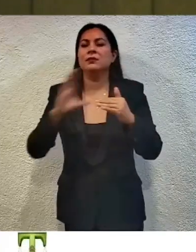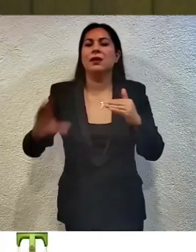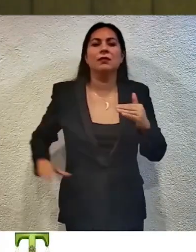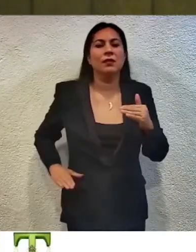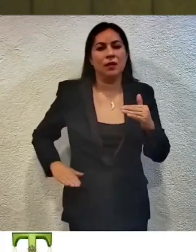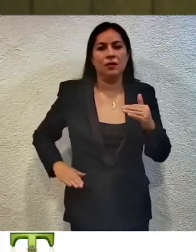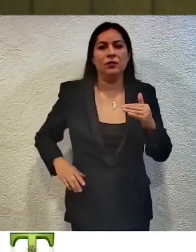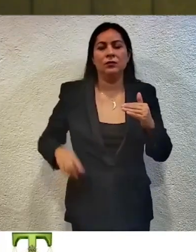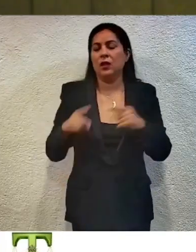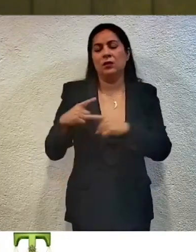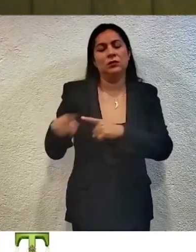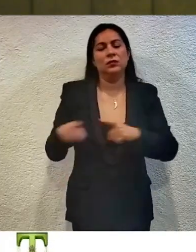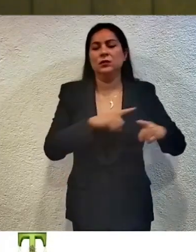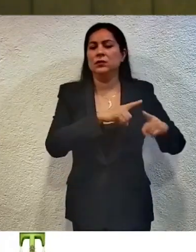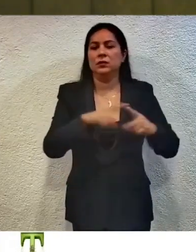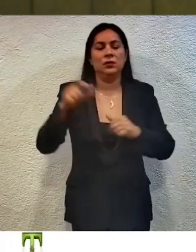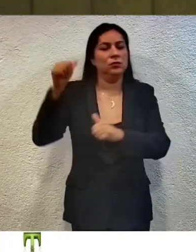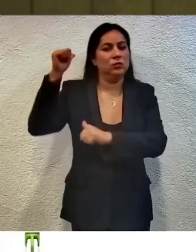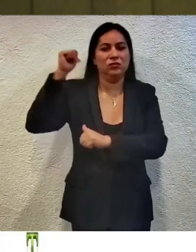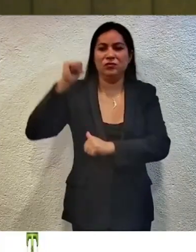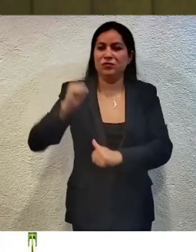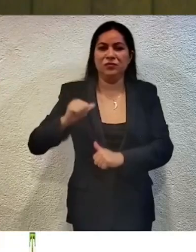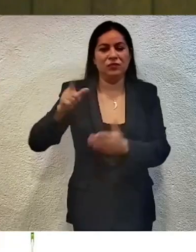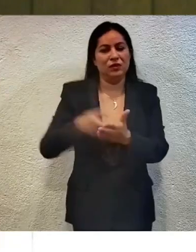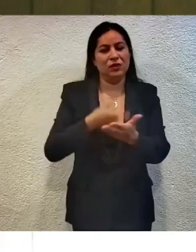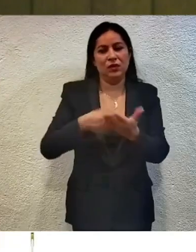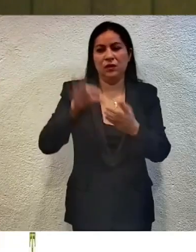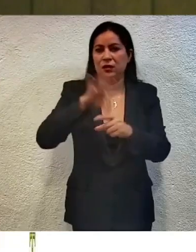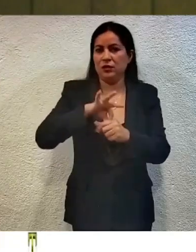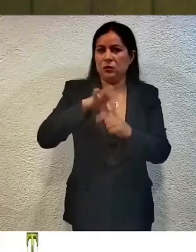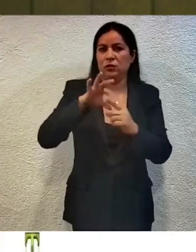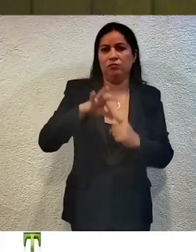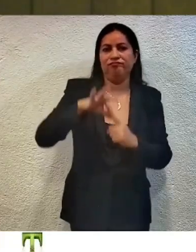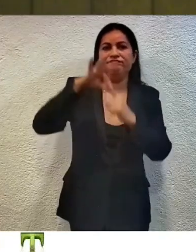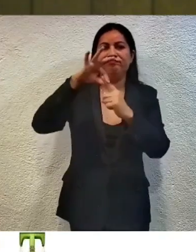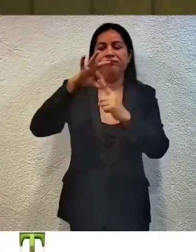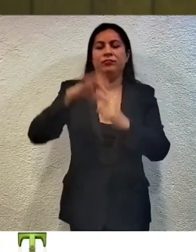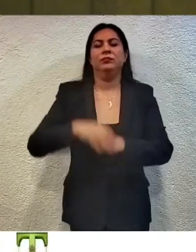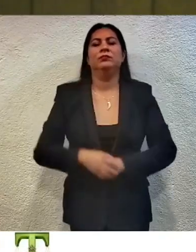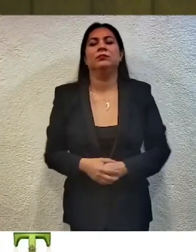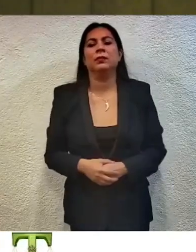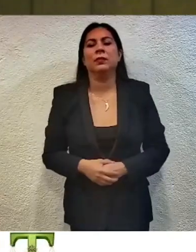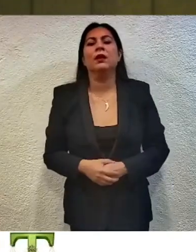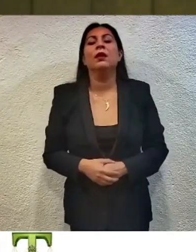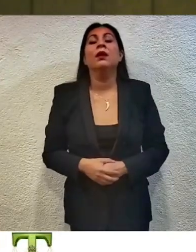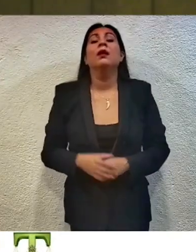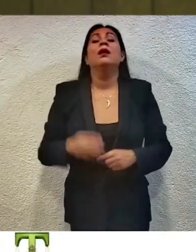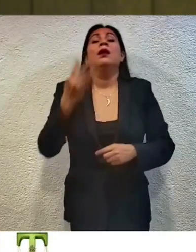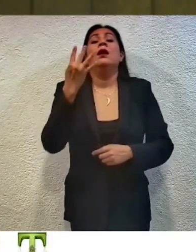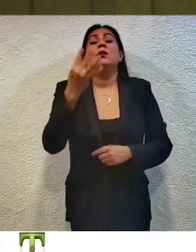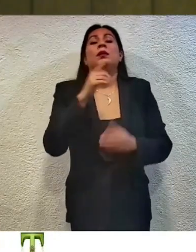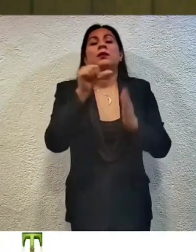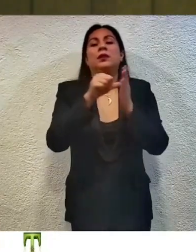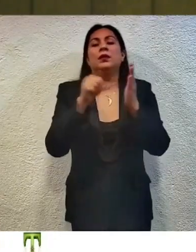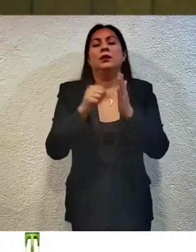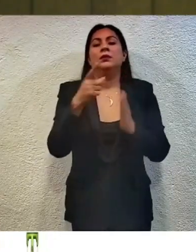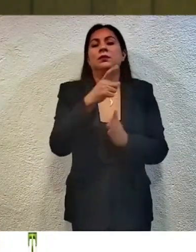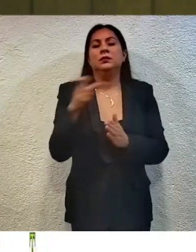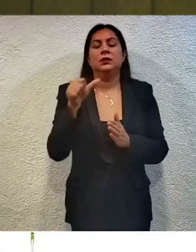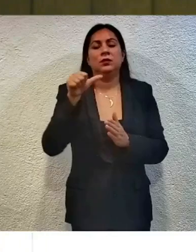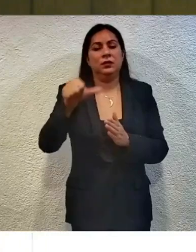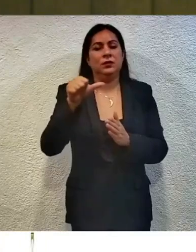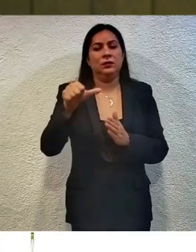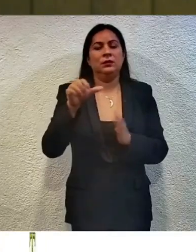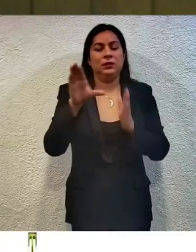a los distintos cargos de elección popular. La fracción cuarta del artículo 116